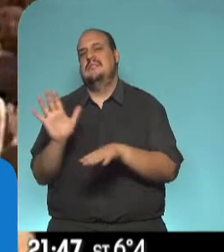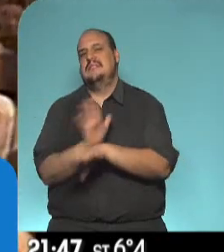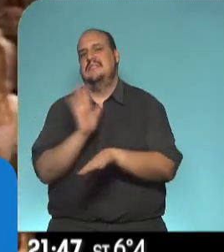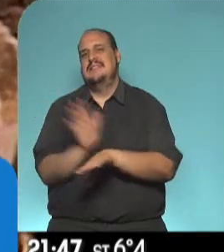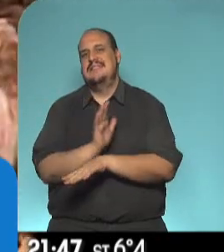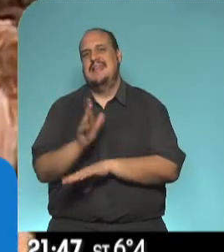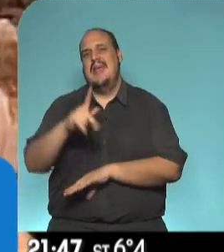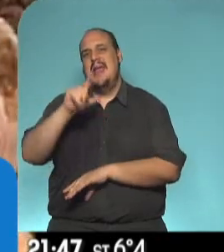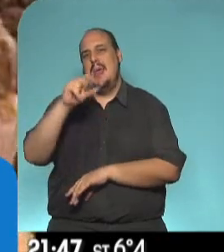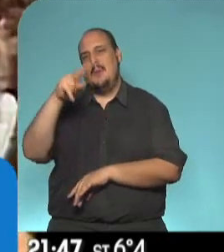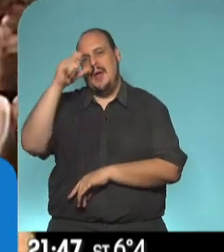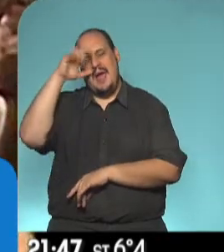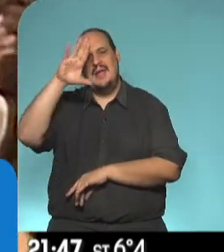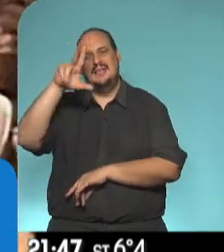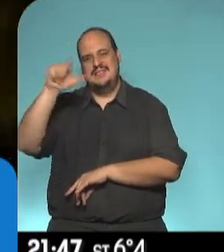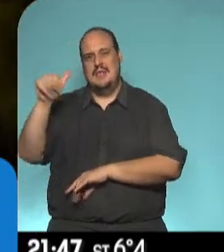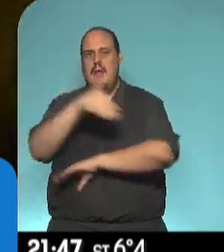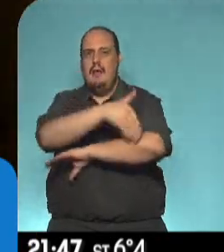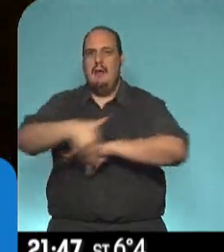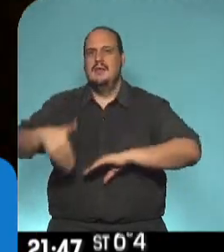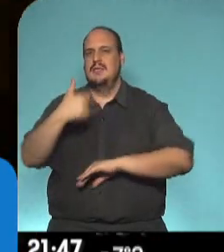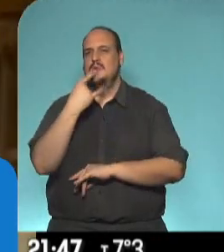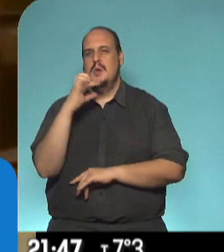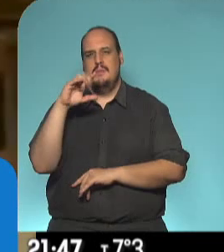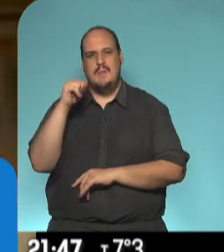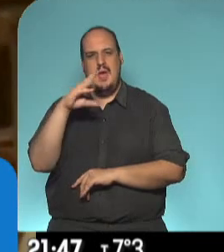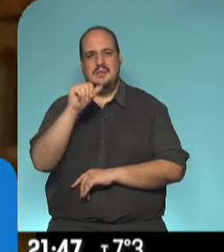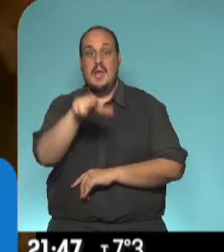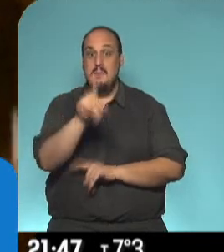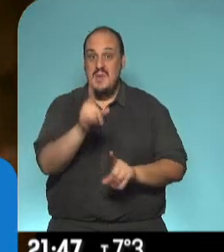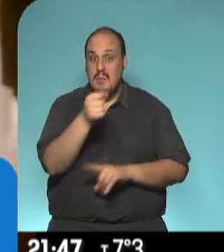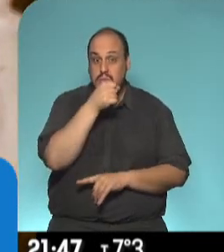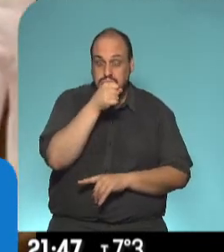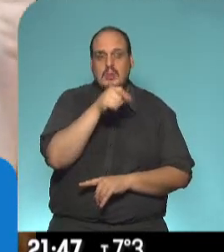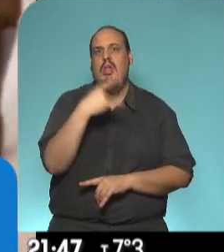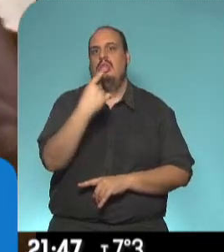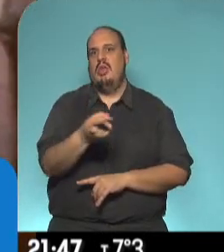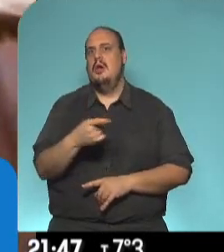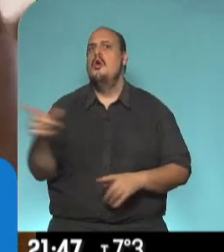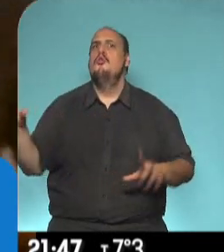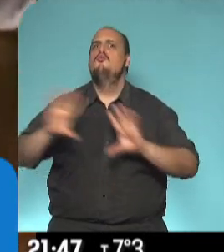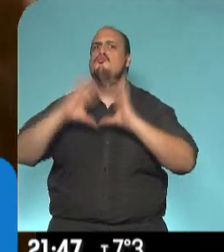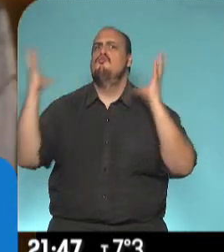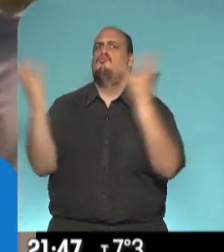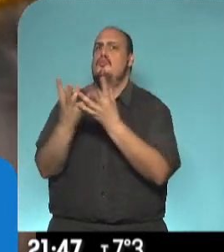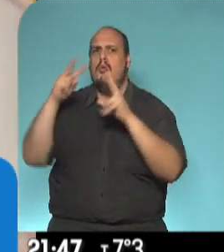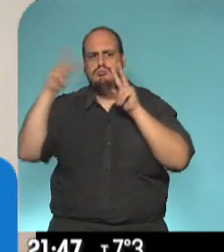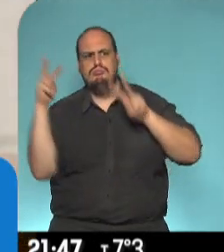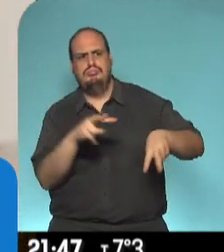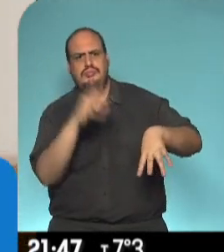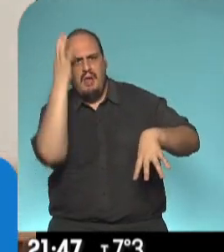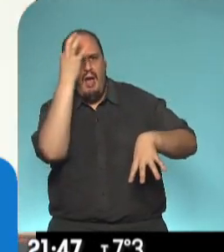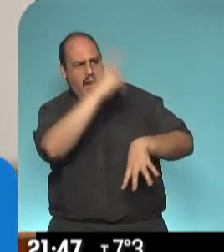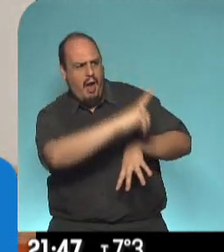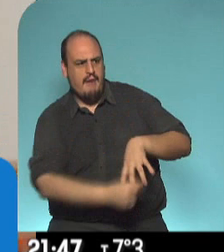Suipacha. Bueno, ahí lo vemos a Bob Geldof, que arengó, ¿qué dijo? El mundo tiene que escuchar, África está pasando